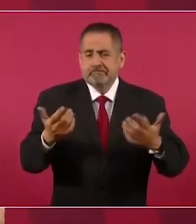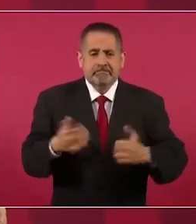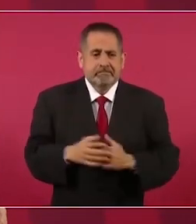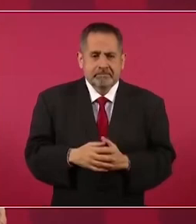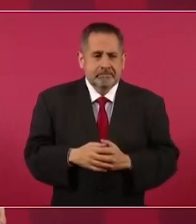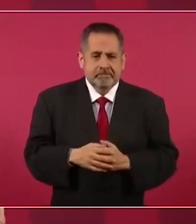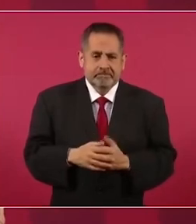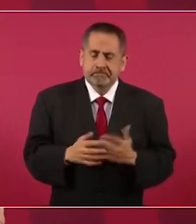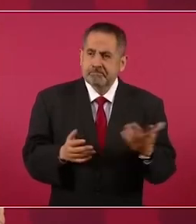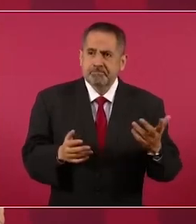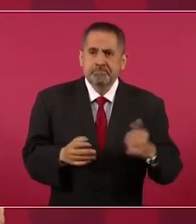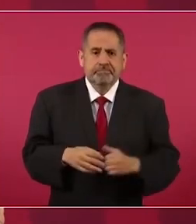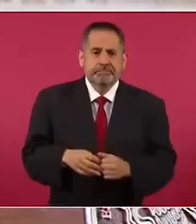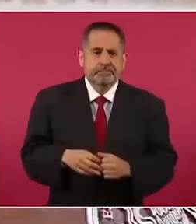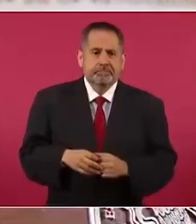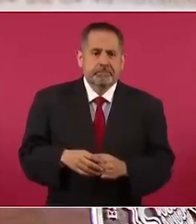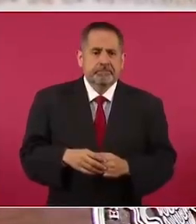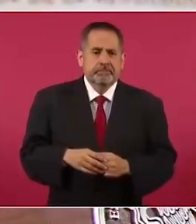andan